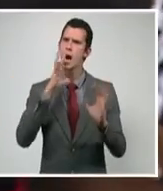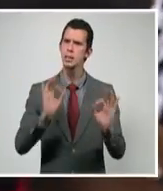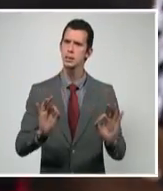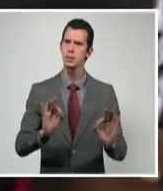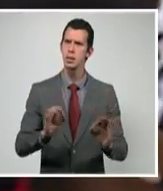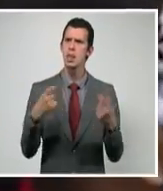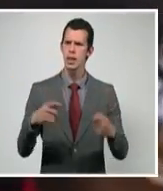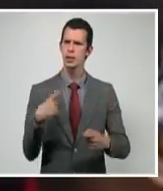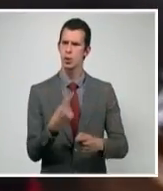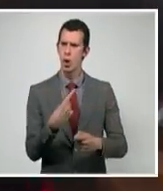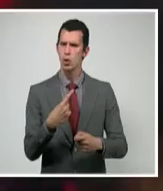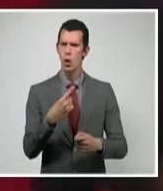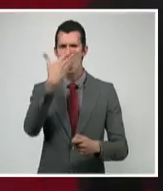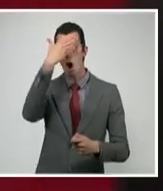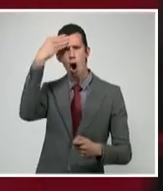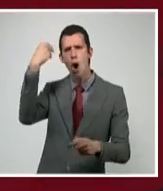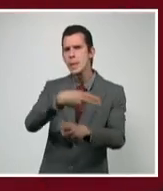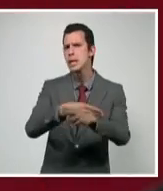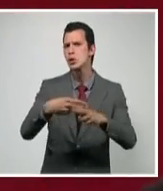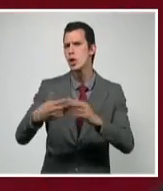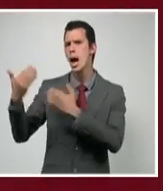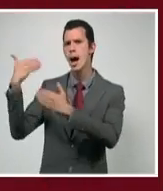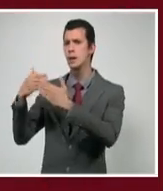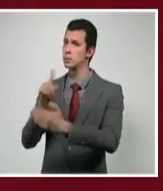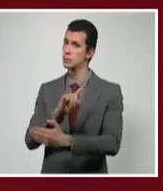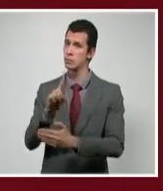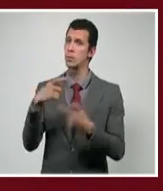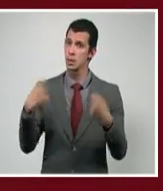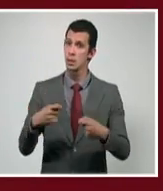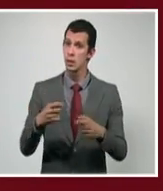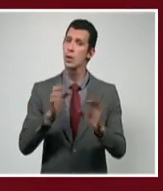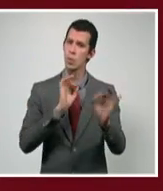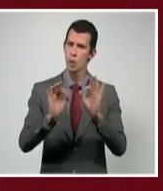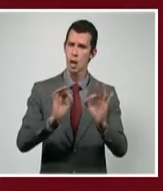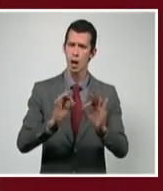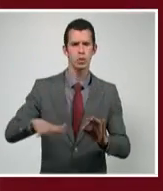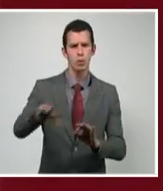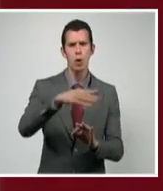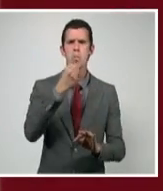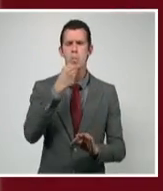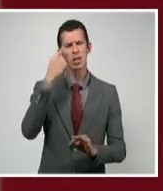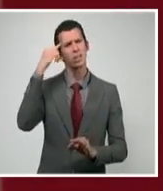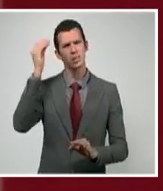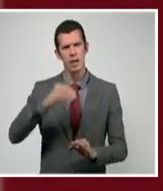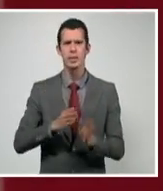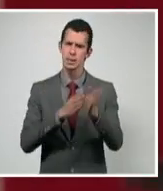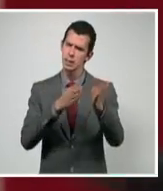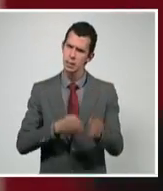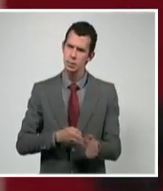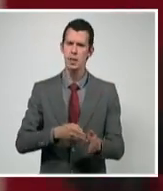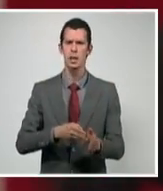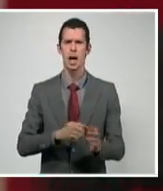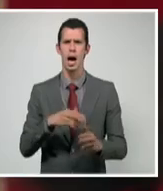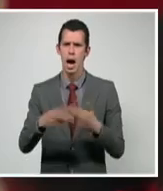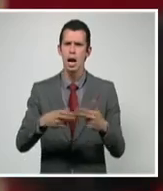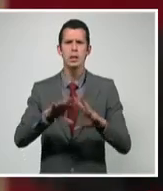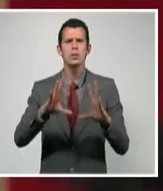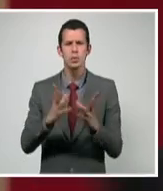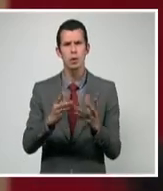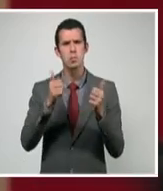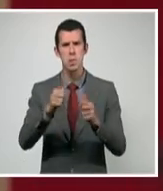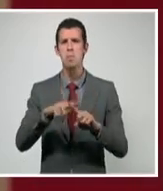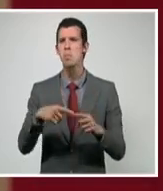están bien puestos, donde todo el mundo sabe hasta dónde se puede llegar, porque muchas personas han derramado